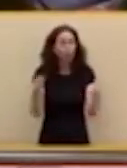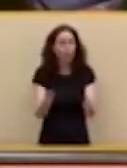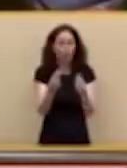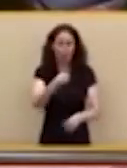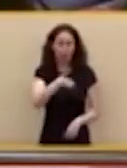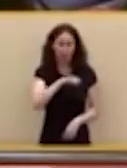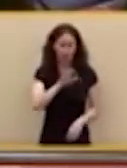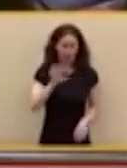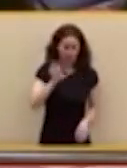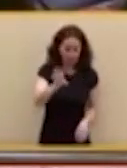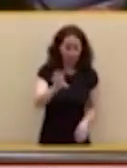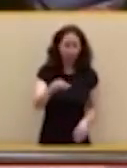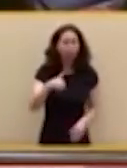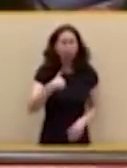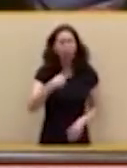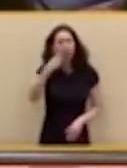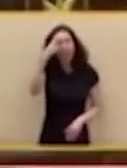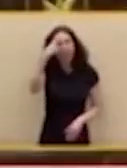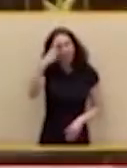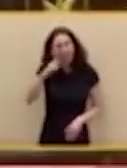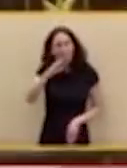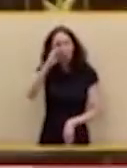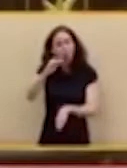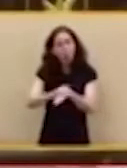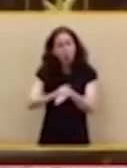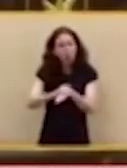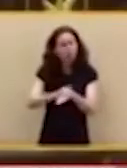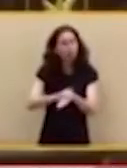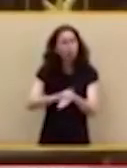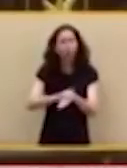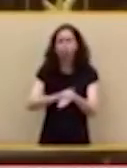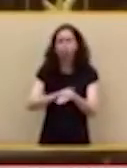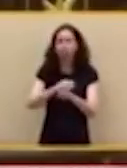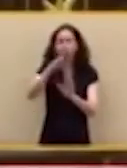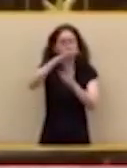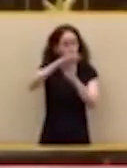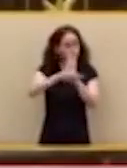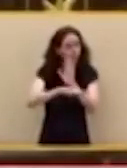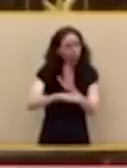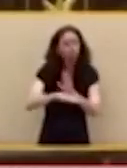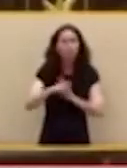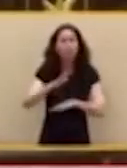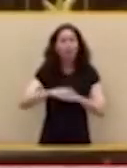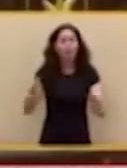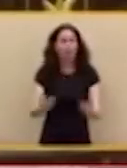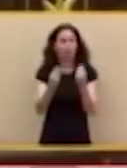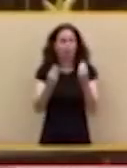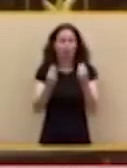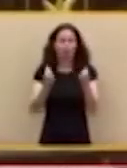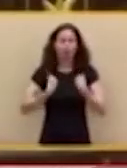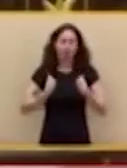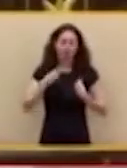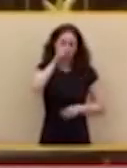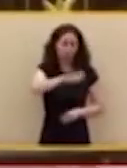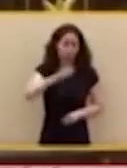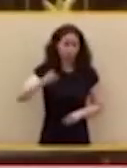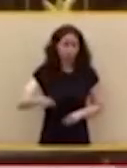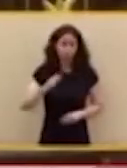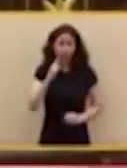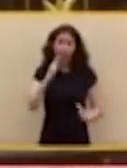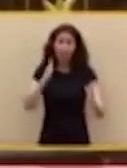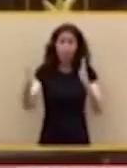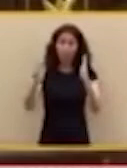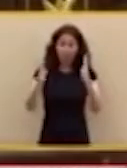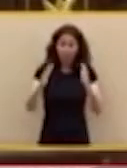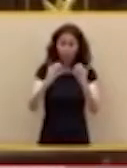Mía Mía Mía de mí Bueno Y ya lo de Italia Lo hablamos después Porque es demasiado para digerir A ver Tere, vale